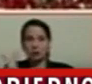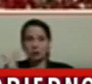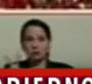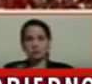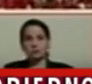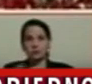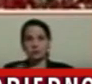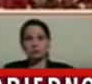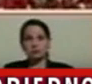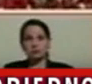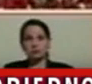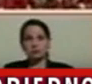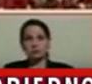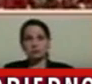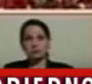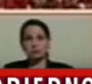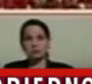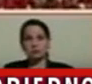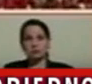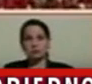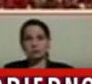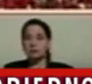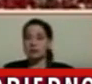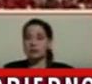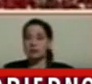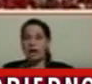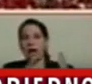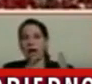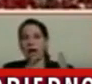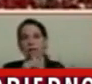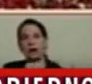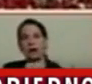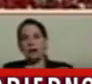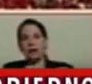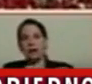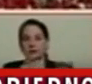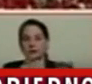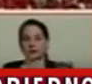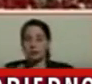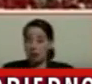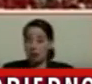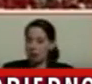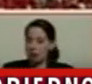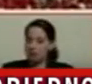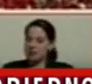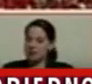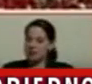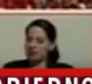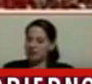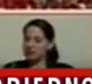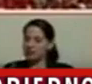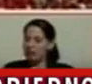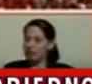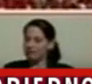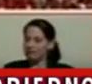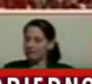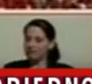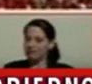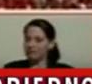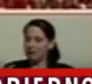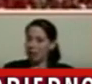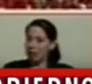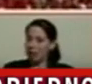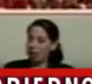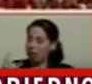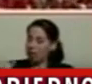Era su esperanza. Los golpistas venezolanos no solo se engañaron a sí mismos,